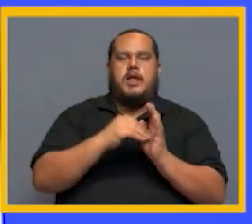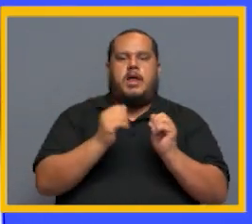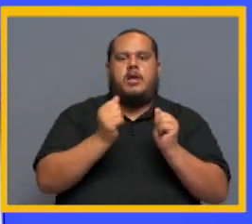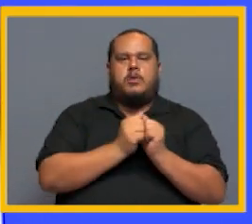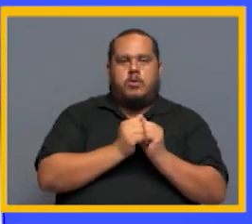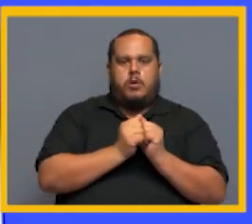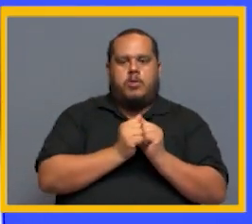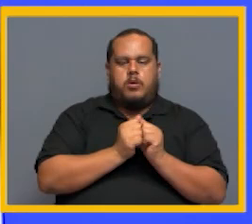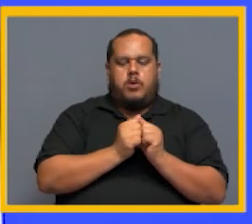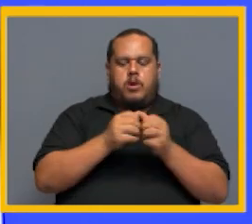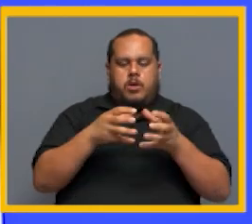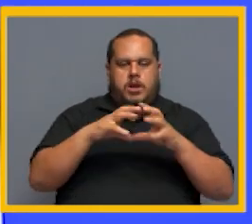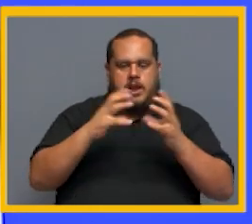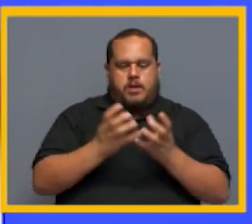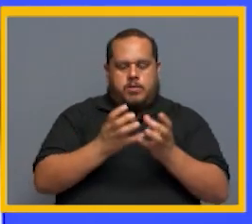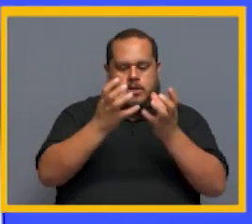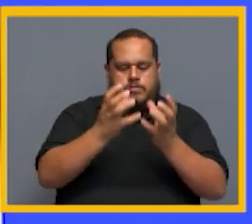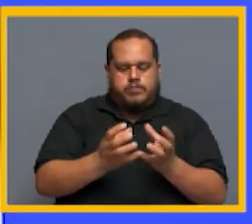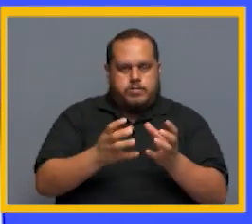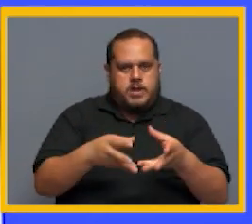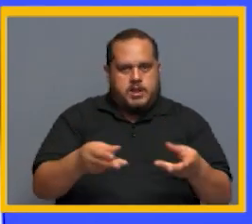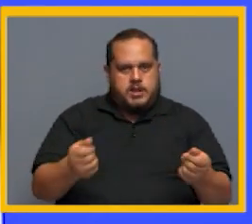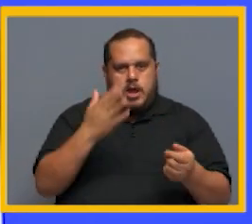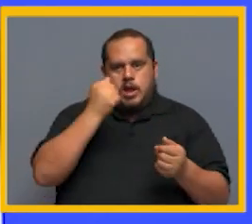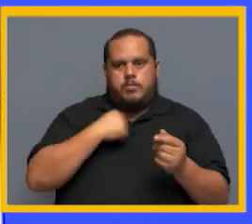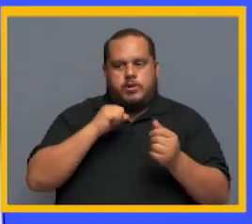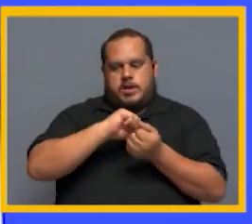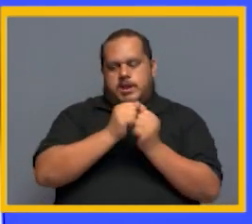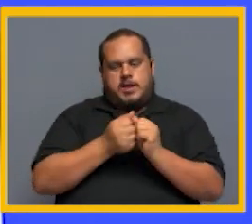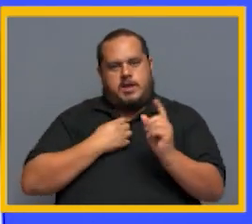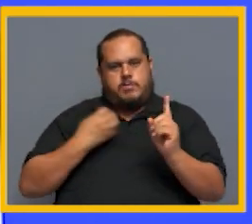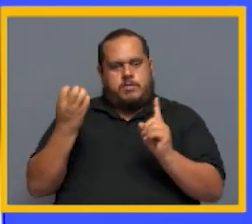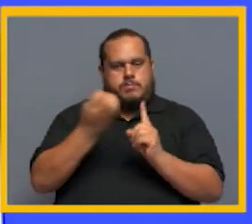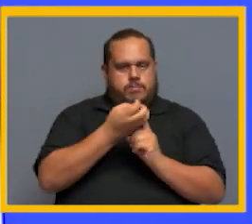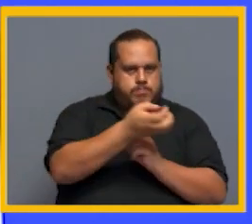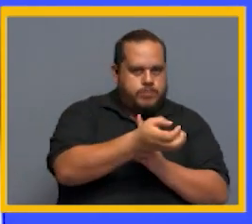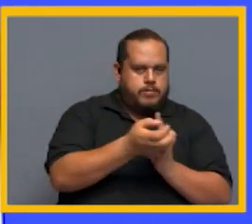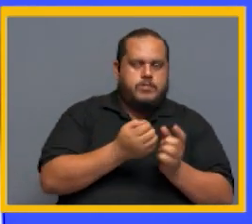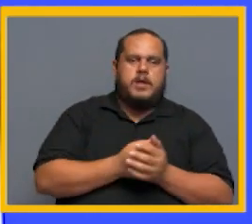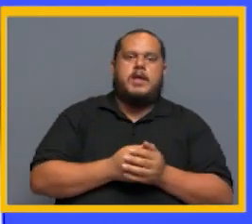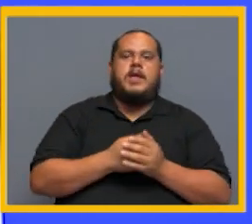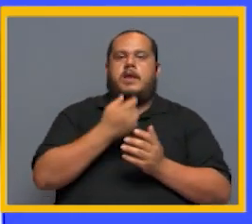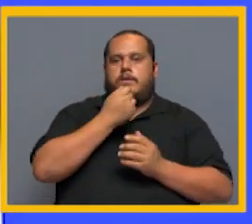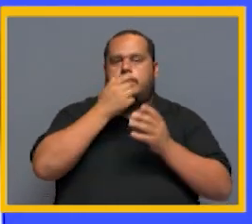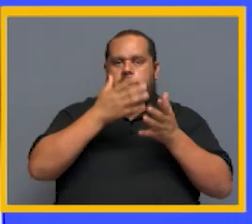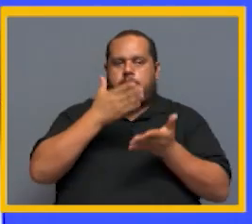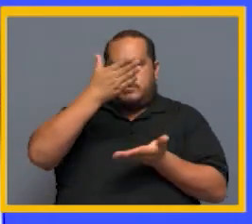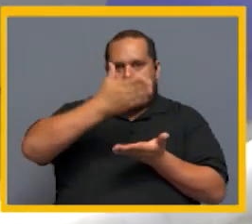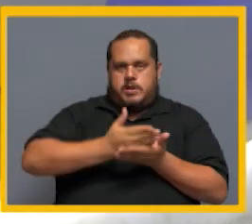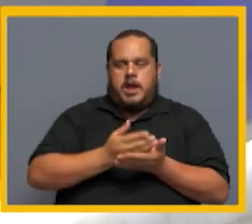suelta neutral. ¿Por qué le cambia la trayectoria del balón? Este toma otra dirección. El árbitro interviene. Hay una distracción.